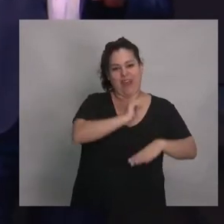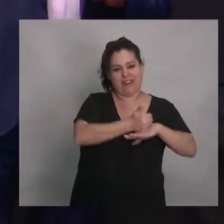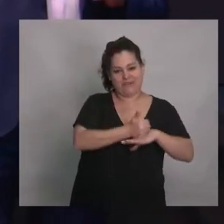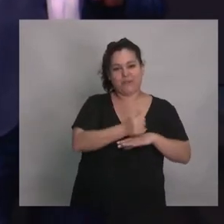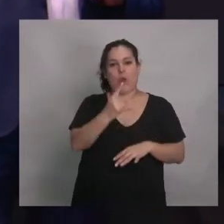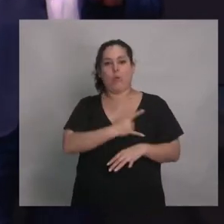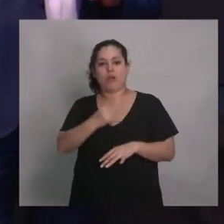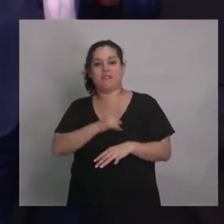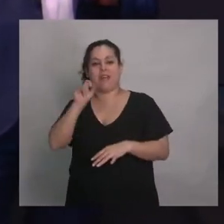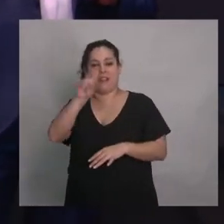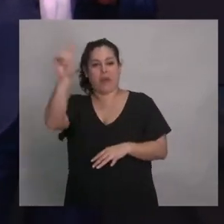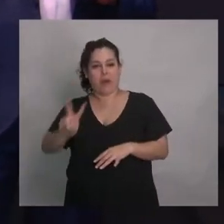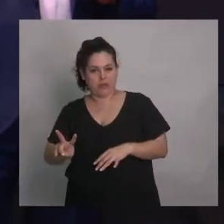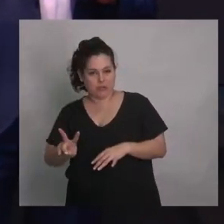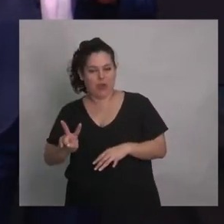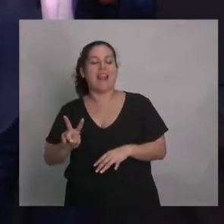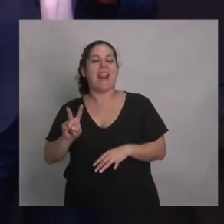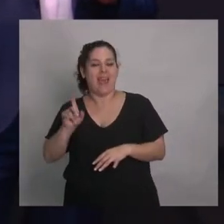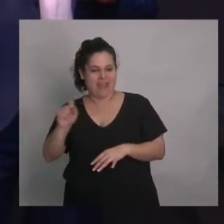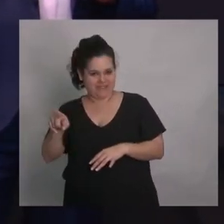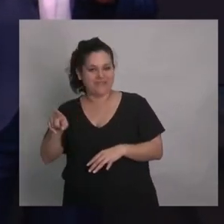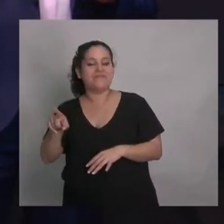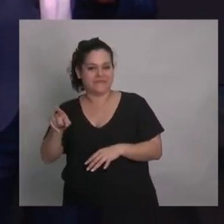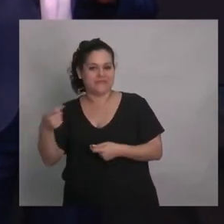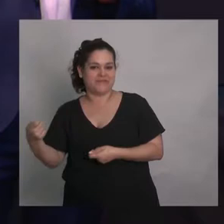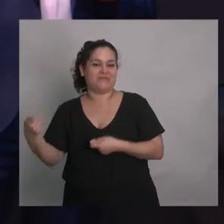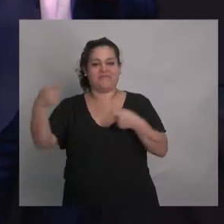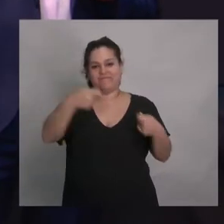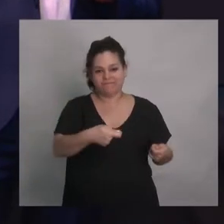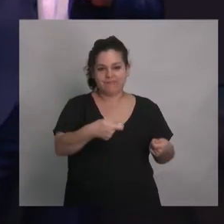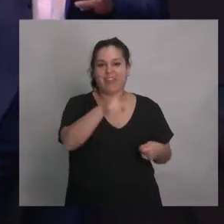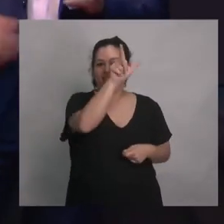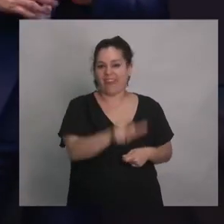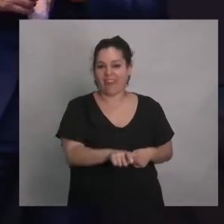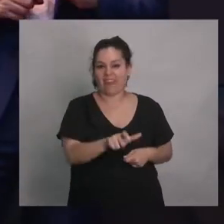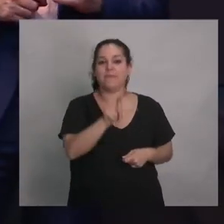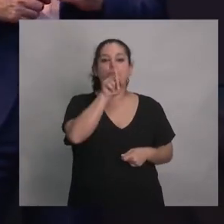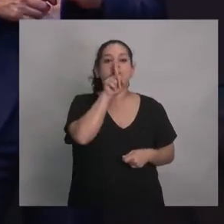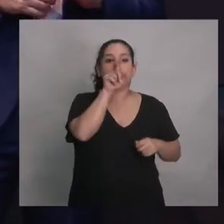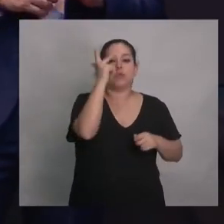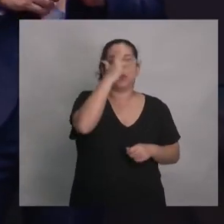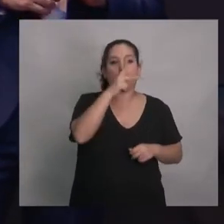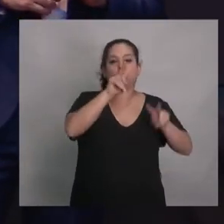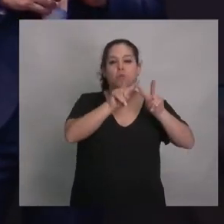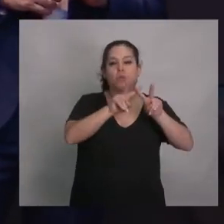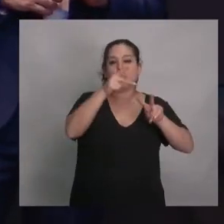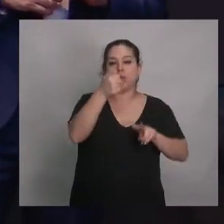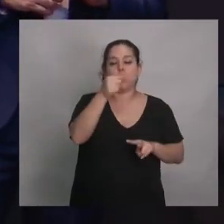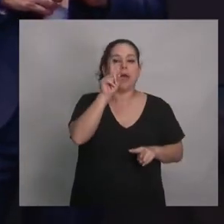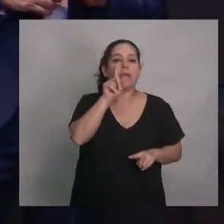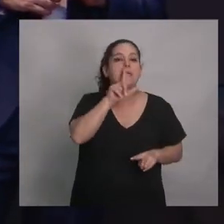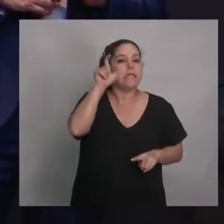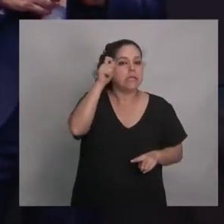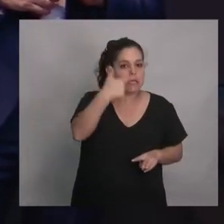universidad central de venezuela república bolivariana de venezuela y se lo entrega a mabel trayter rey de la facultad de